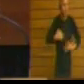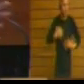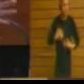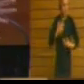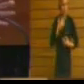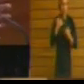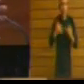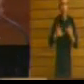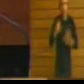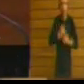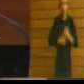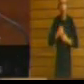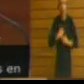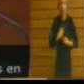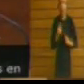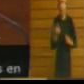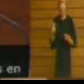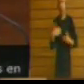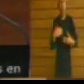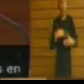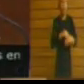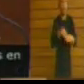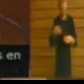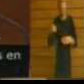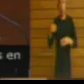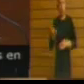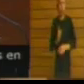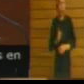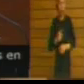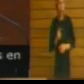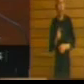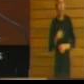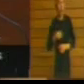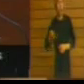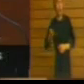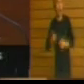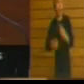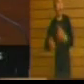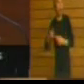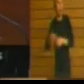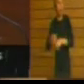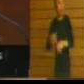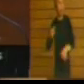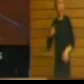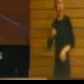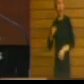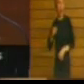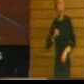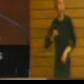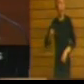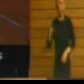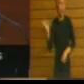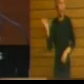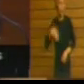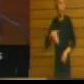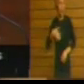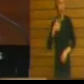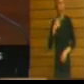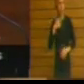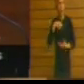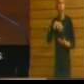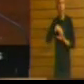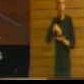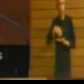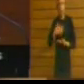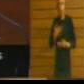y no hay dinero para nadie, no hay dinero para determinados, para los que son mayoría, para los que llevan a sus